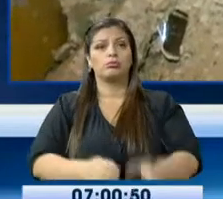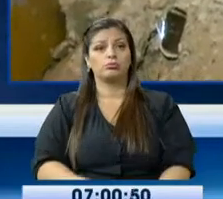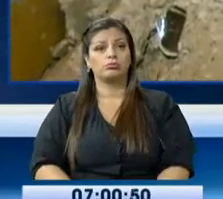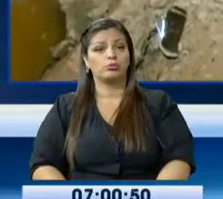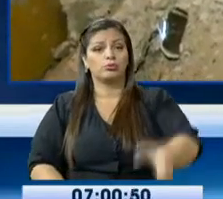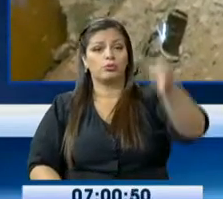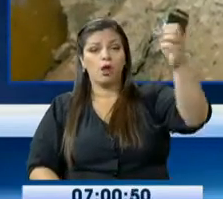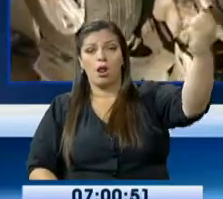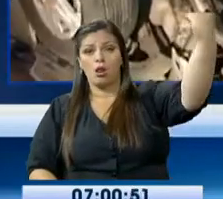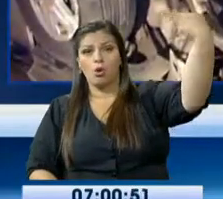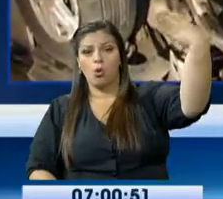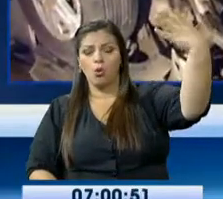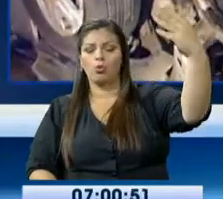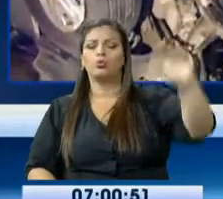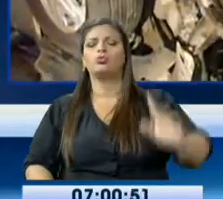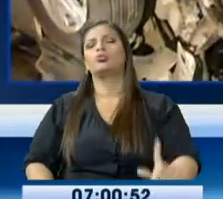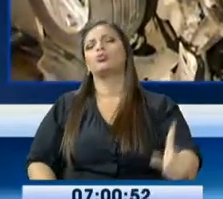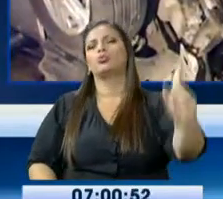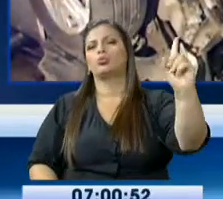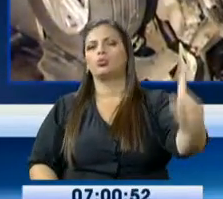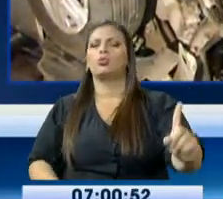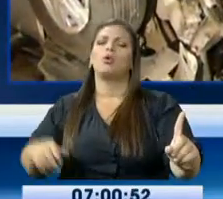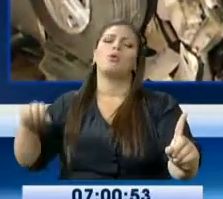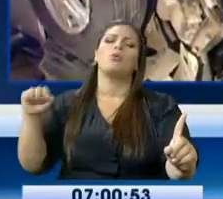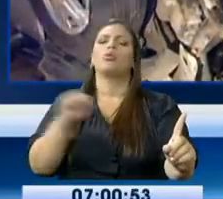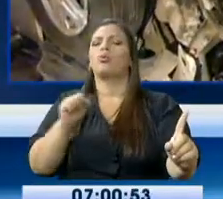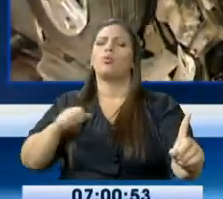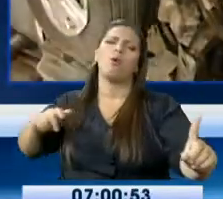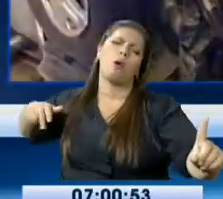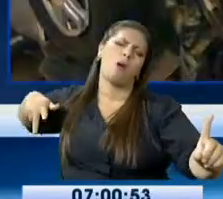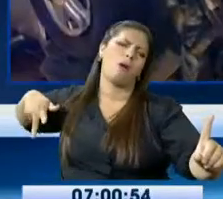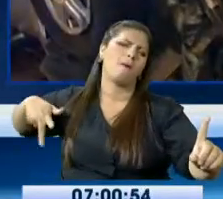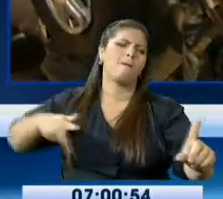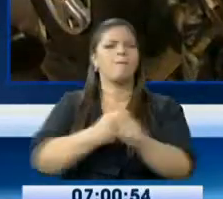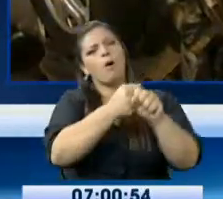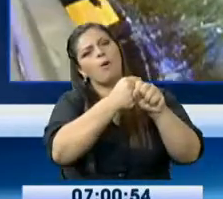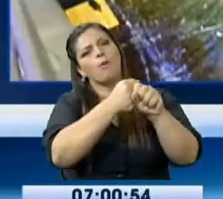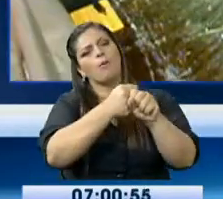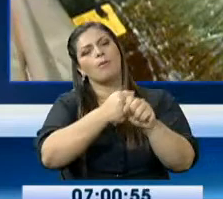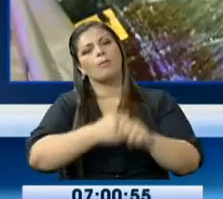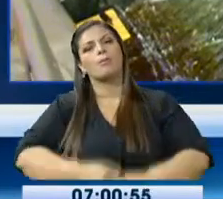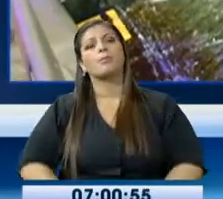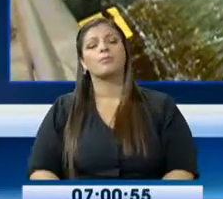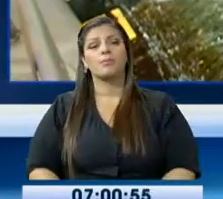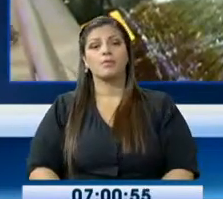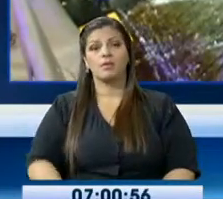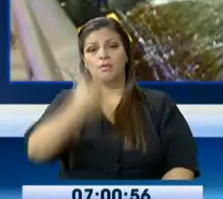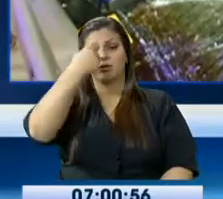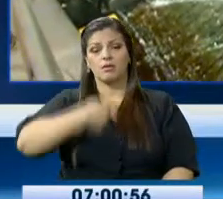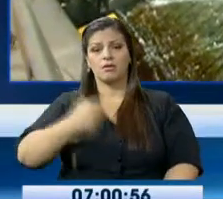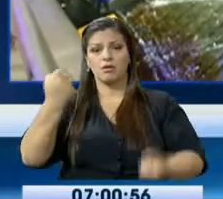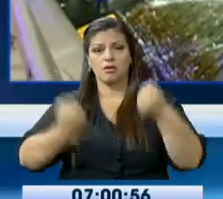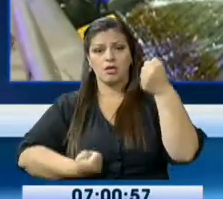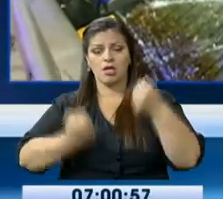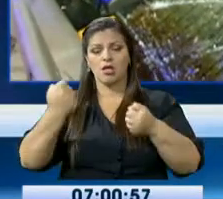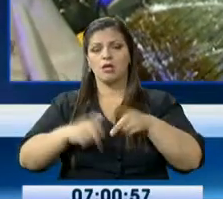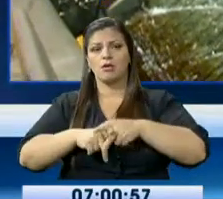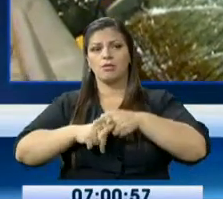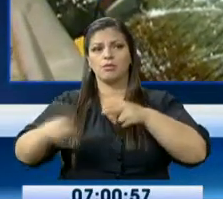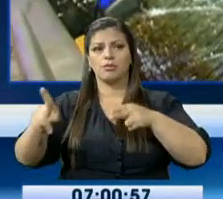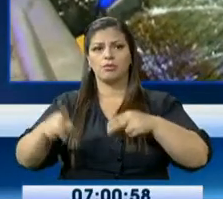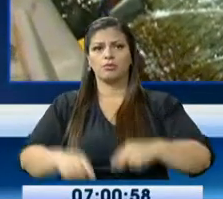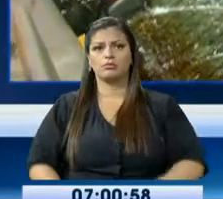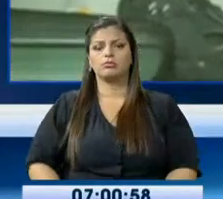del carro, quien aparentemente se encontraba en estado etílico, huyó del sitio. Afortunadamente, el accidente no